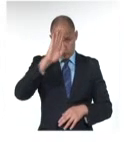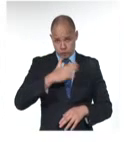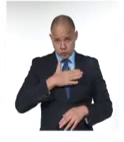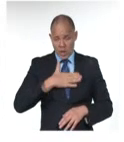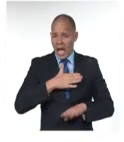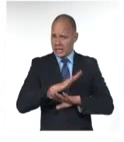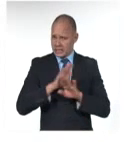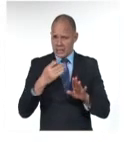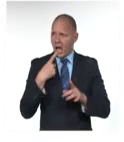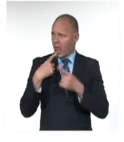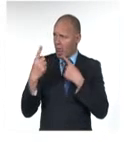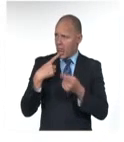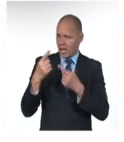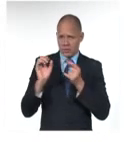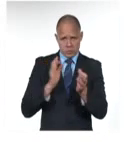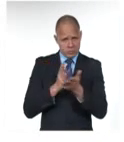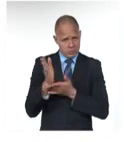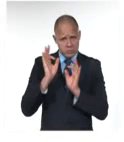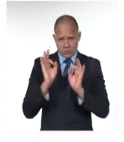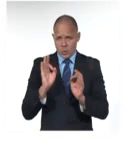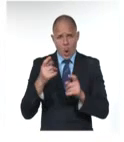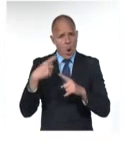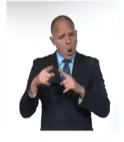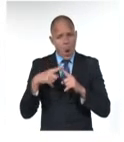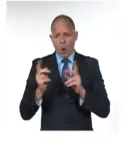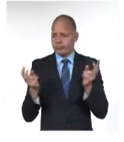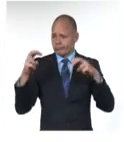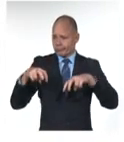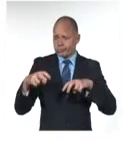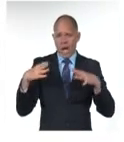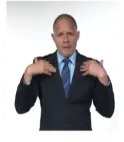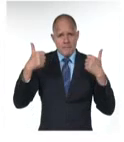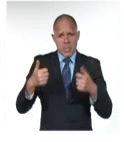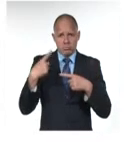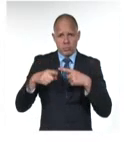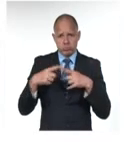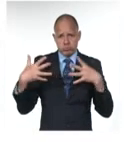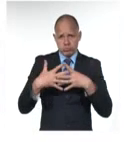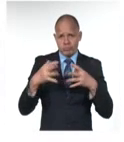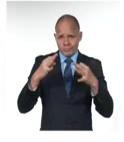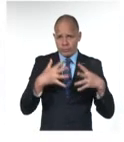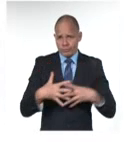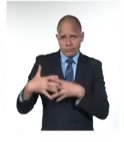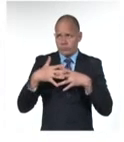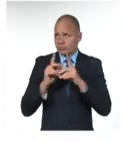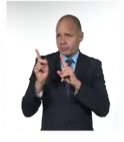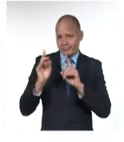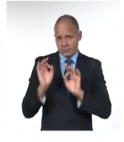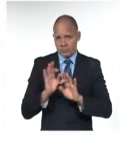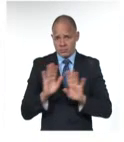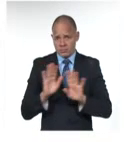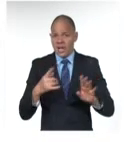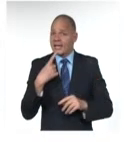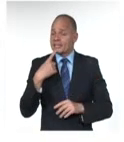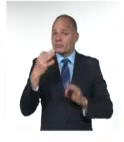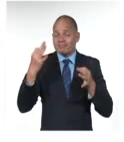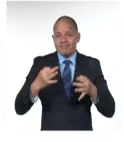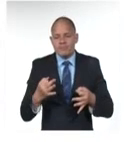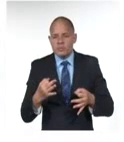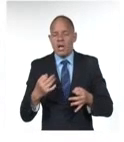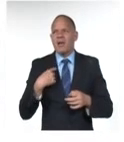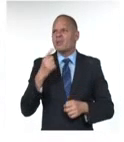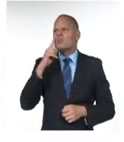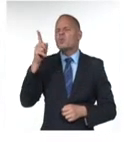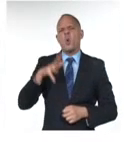temas directamente y por los canales diplomáticos con el gobierno de los Estados Unidos. Ha expresado que su conducta actual